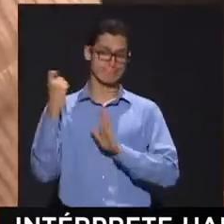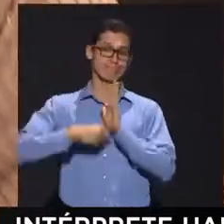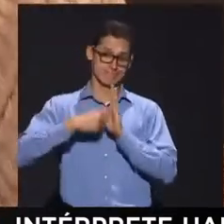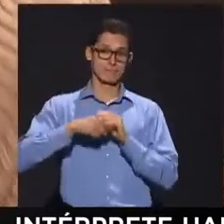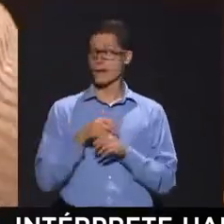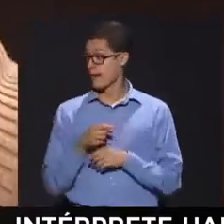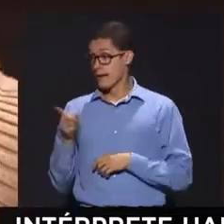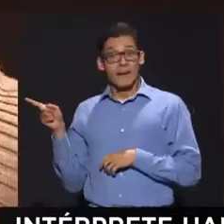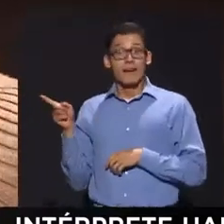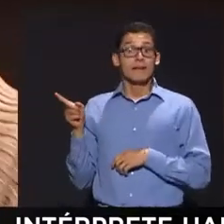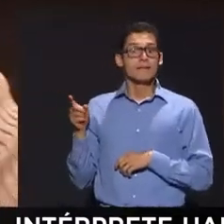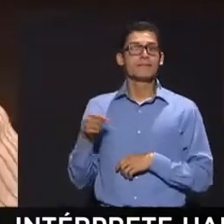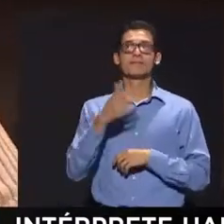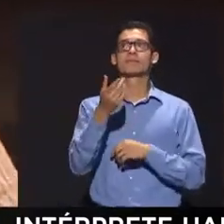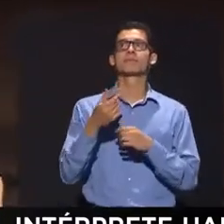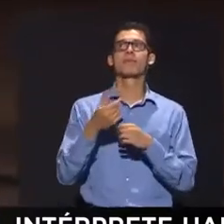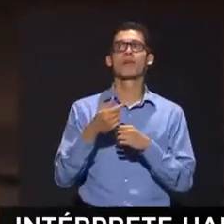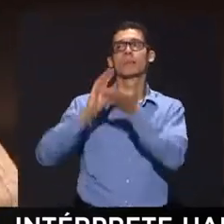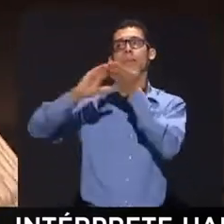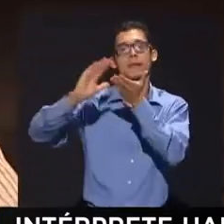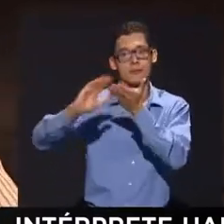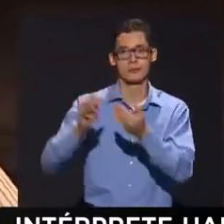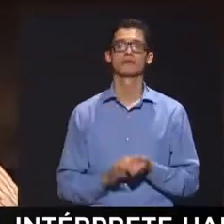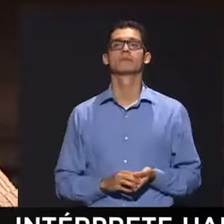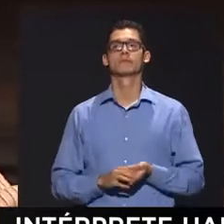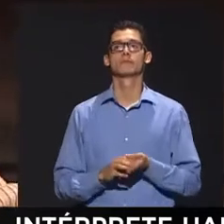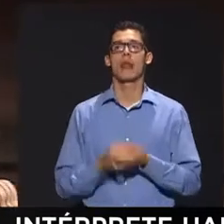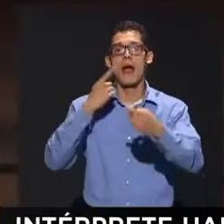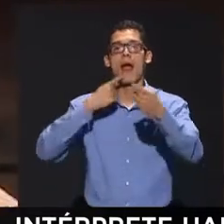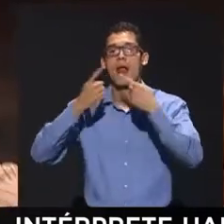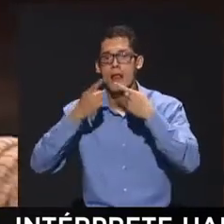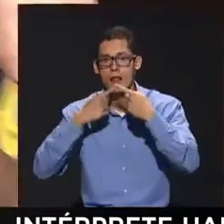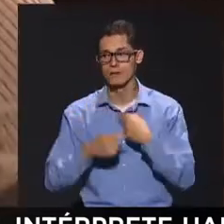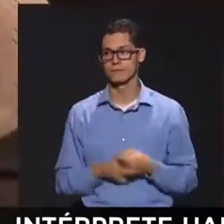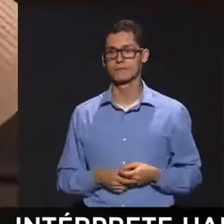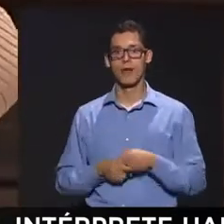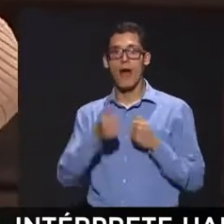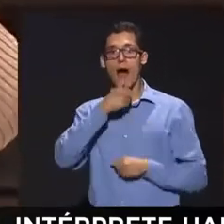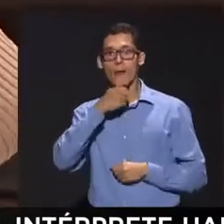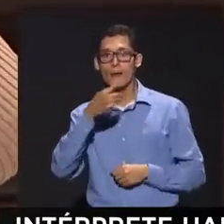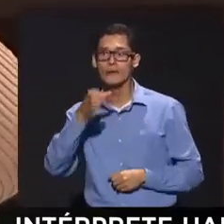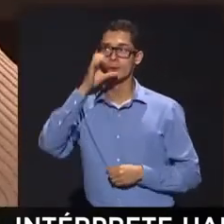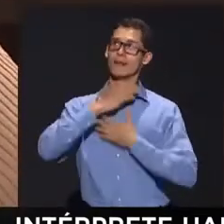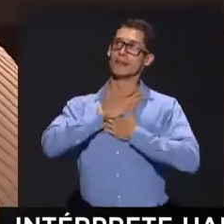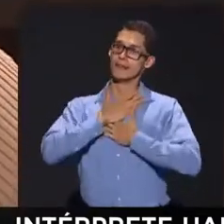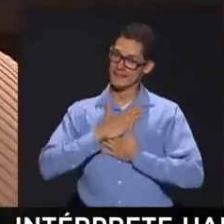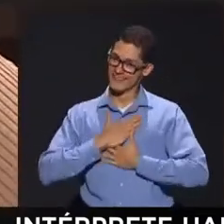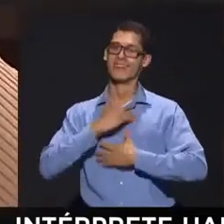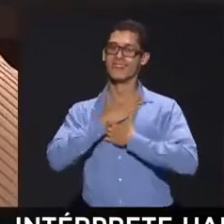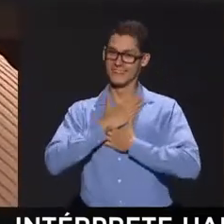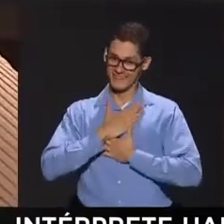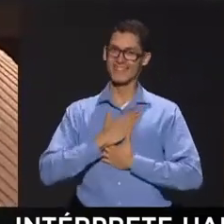ofrecer disculpas, reflexionar, tomar agua para calmarme y